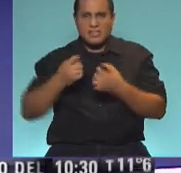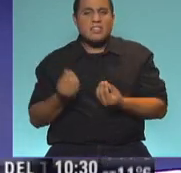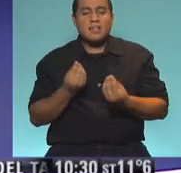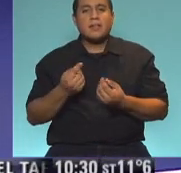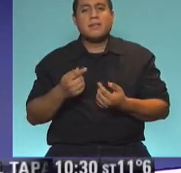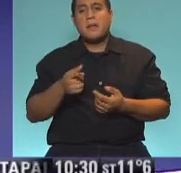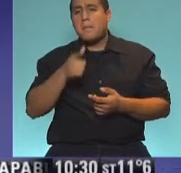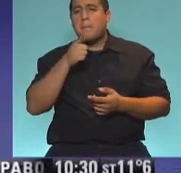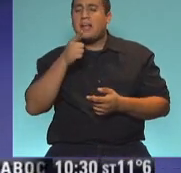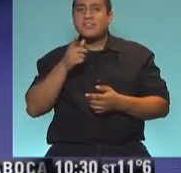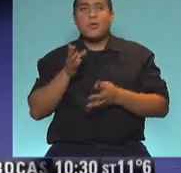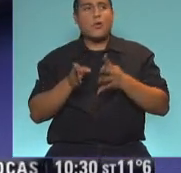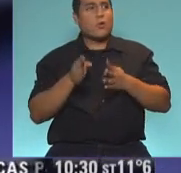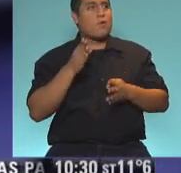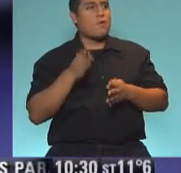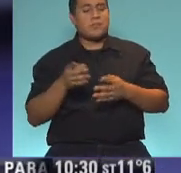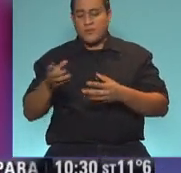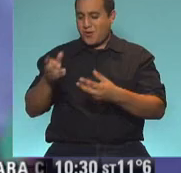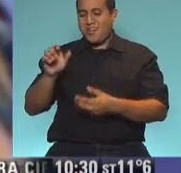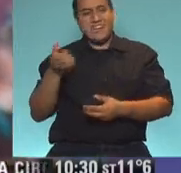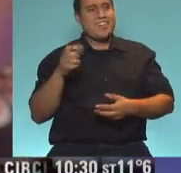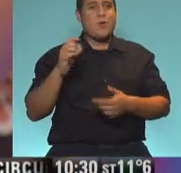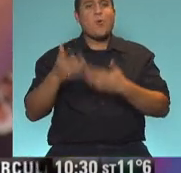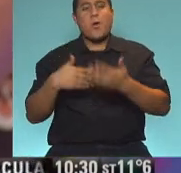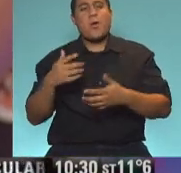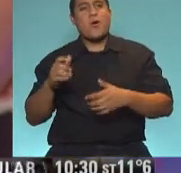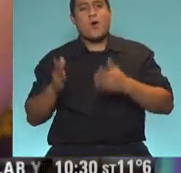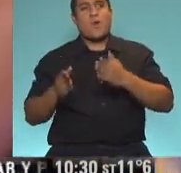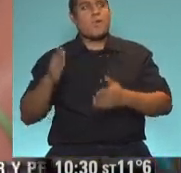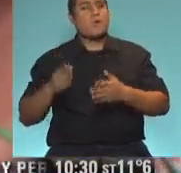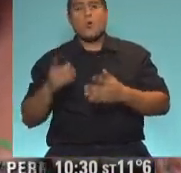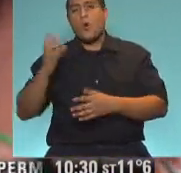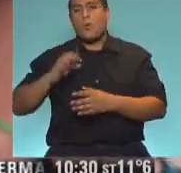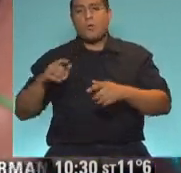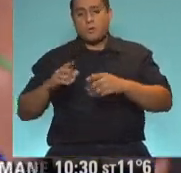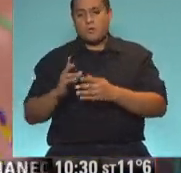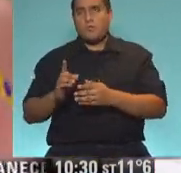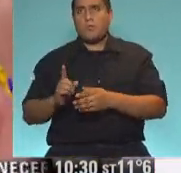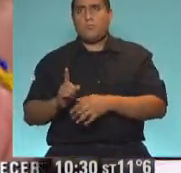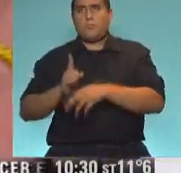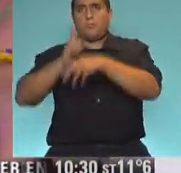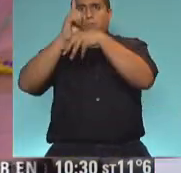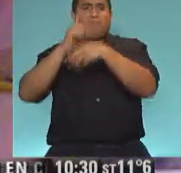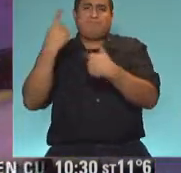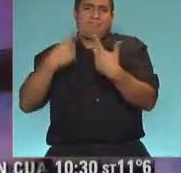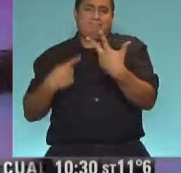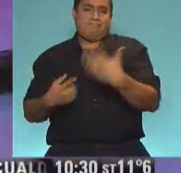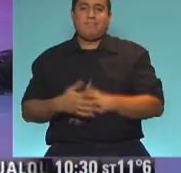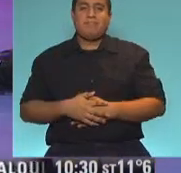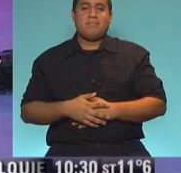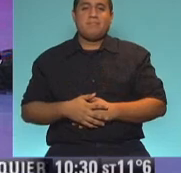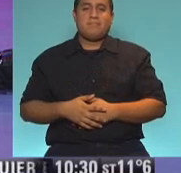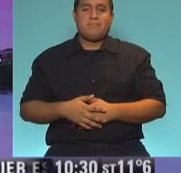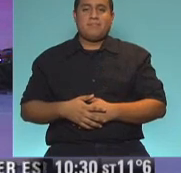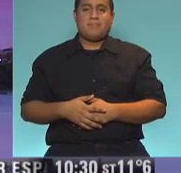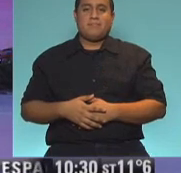un robot, siempre fue de todo. Era un robot, podía ser un cohete espacial, podía hacer todo lo que yo quisiera. Muy bien. Uy, miren, habrá un montón